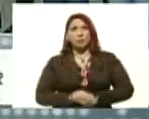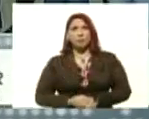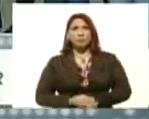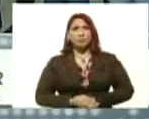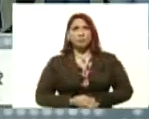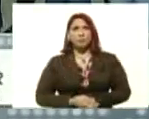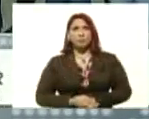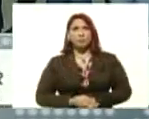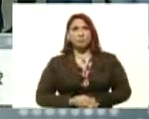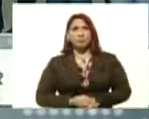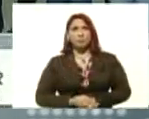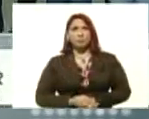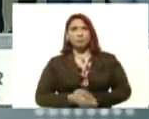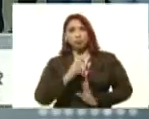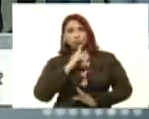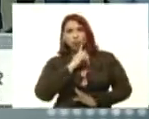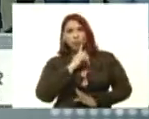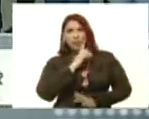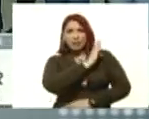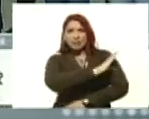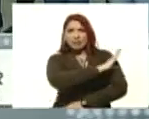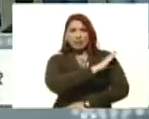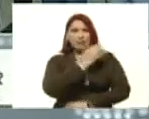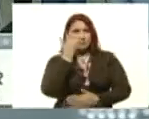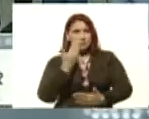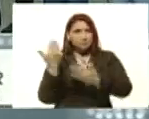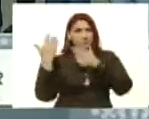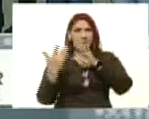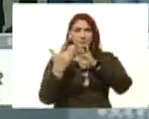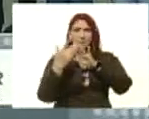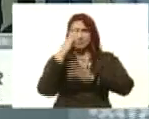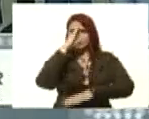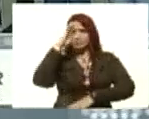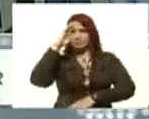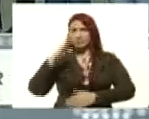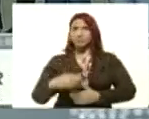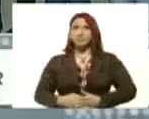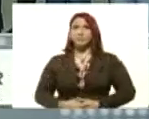revolucionario Alberto Lovera, hermano. Adelante, Diosdado, otra vez.